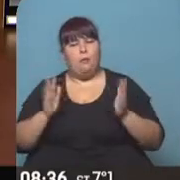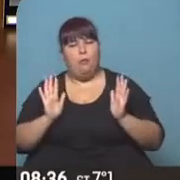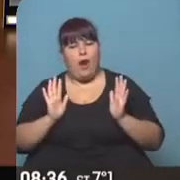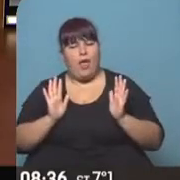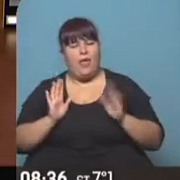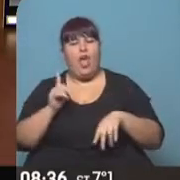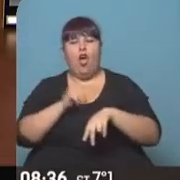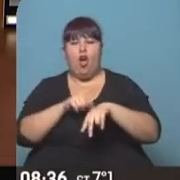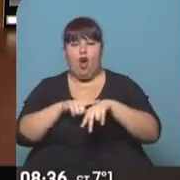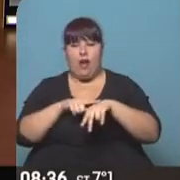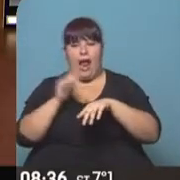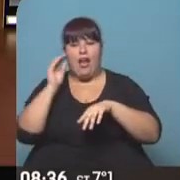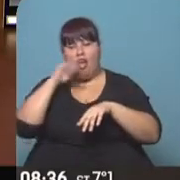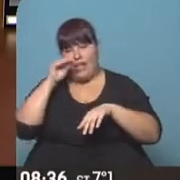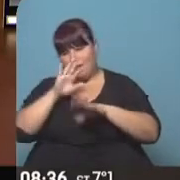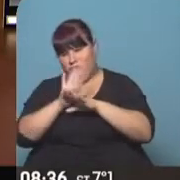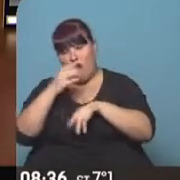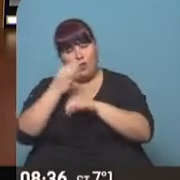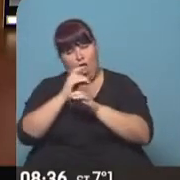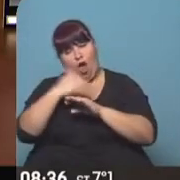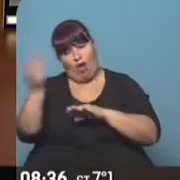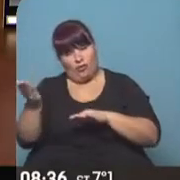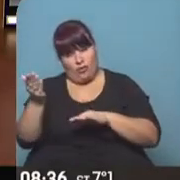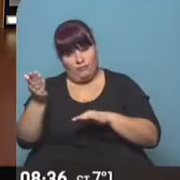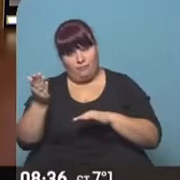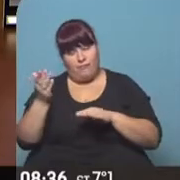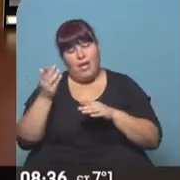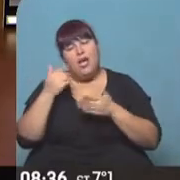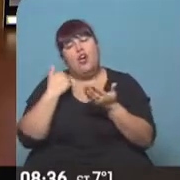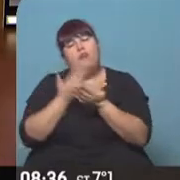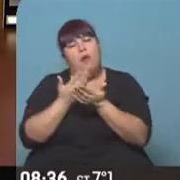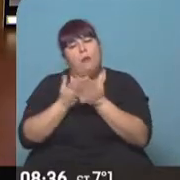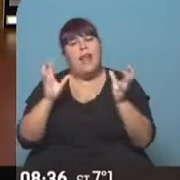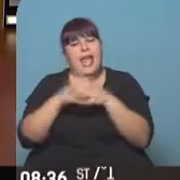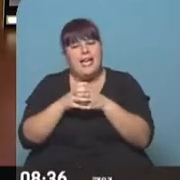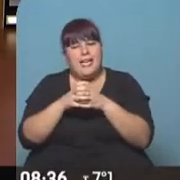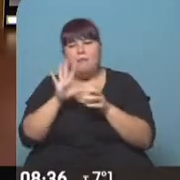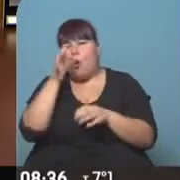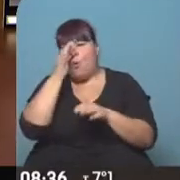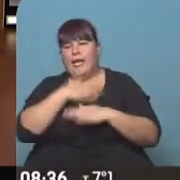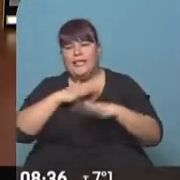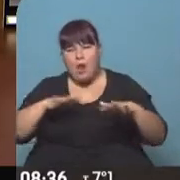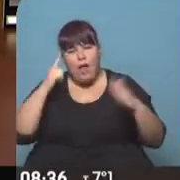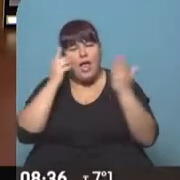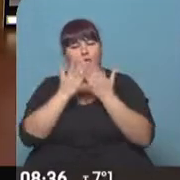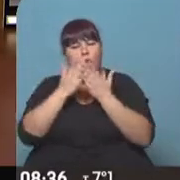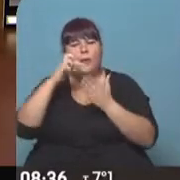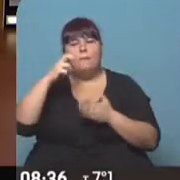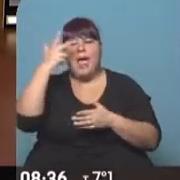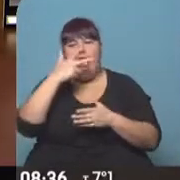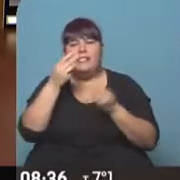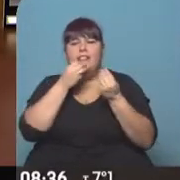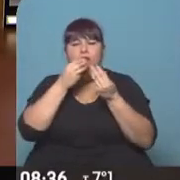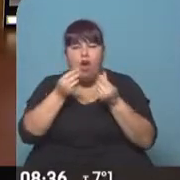Y en horario extraescolar le propusieron a un equipo de unos 20 alumnos analizar el pH de